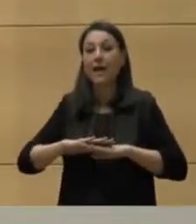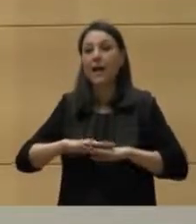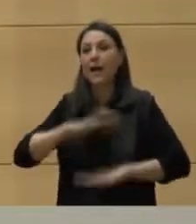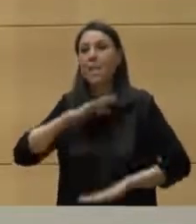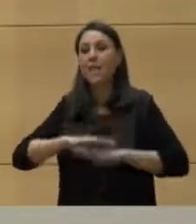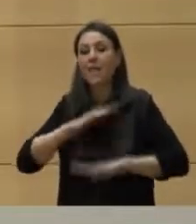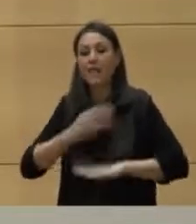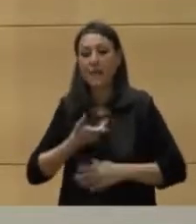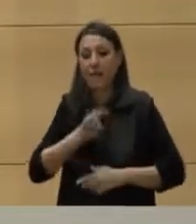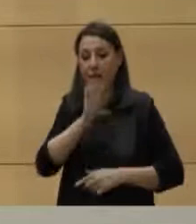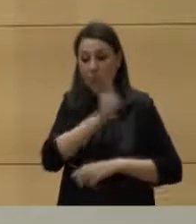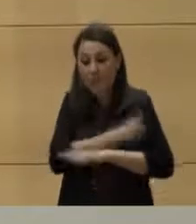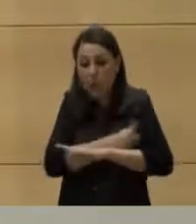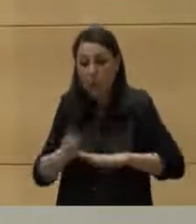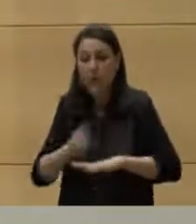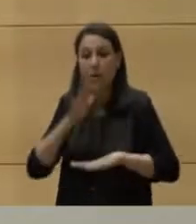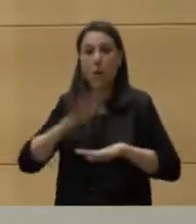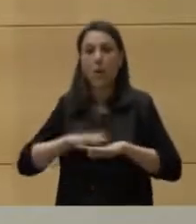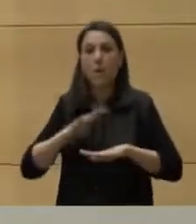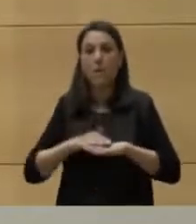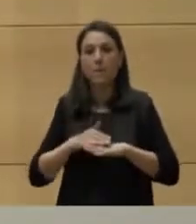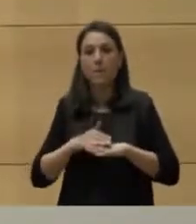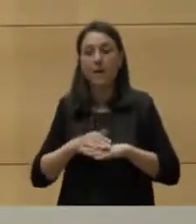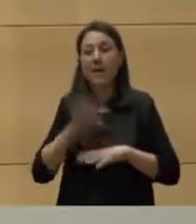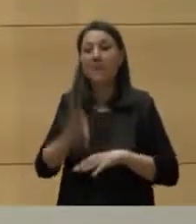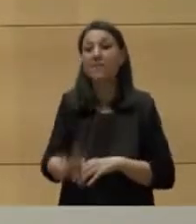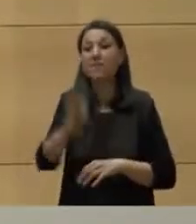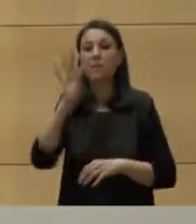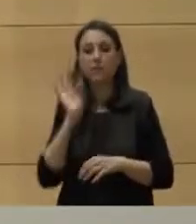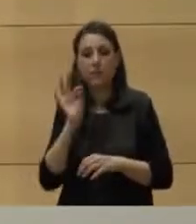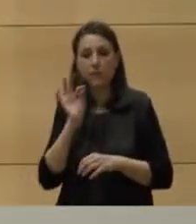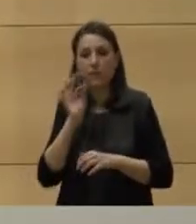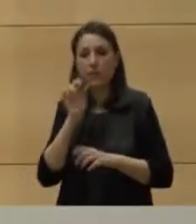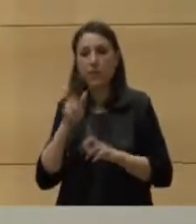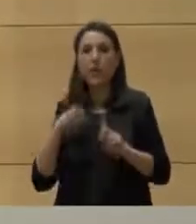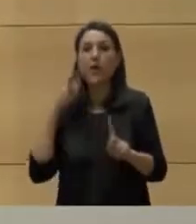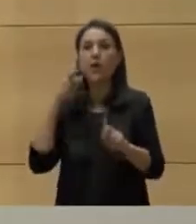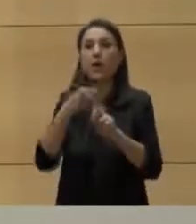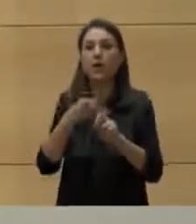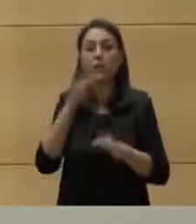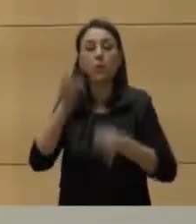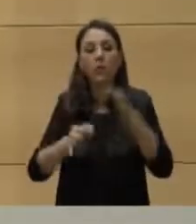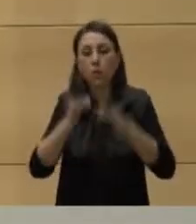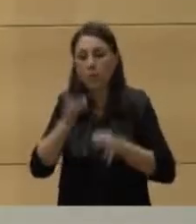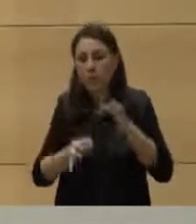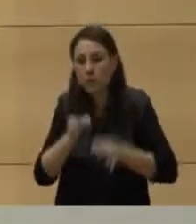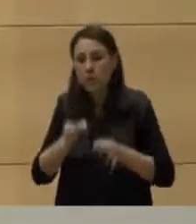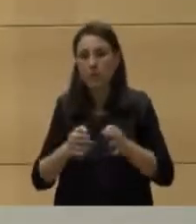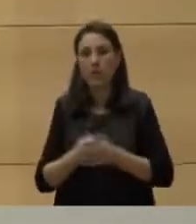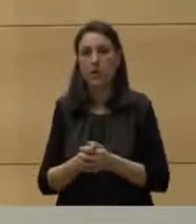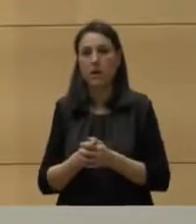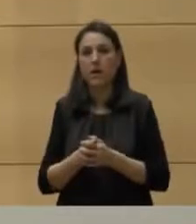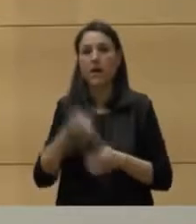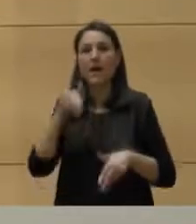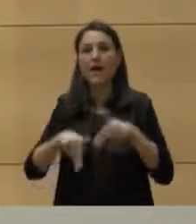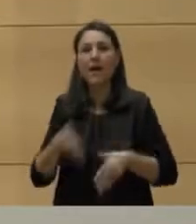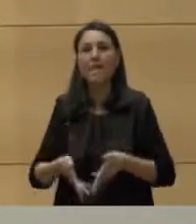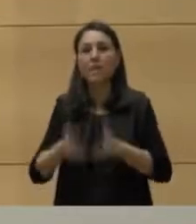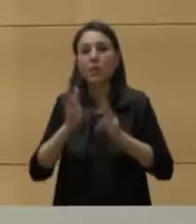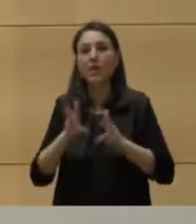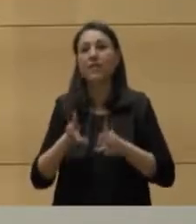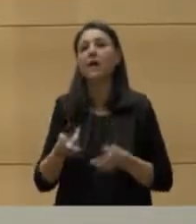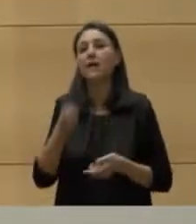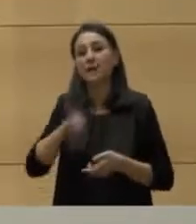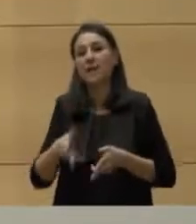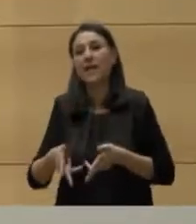ejercer decisivamente como sujetos políticos en los objetivos de justicia, la profundización de la democracia y las